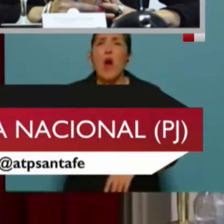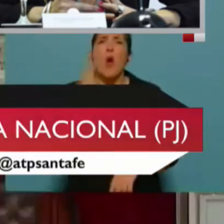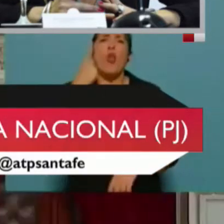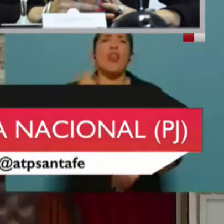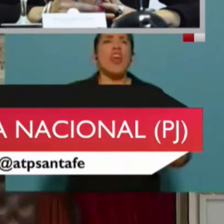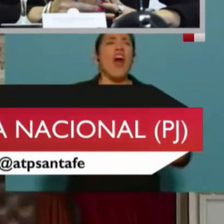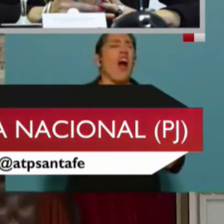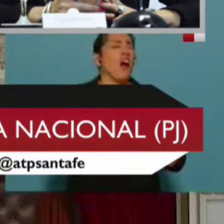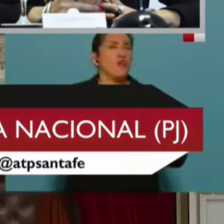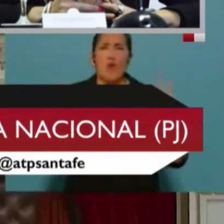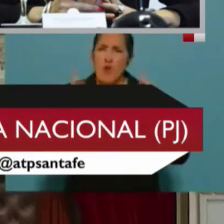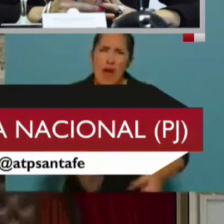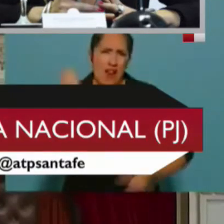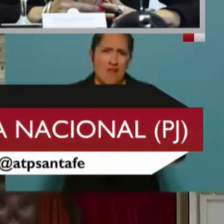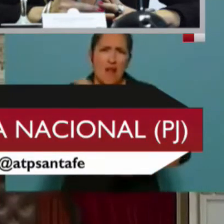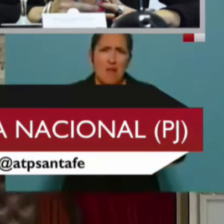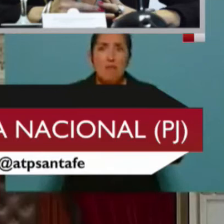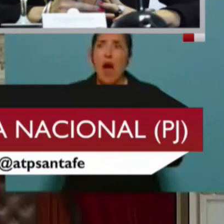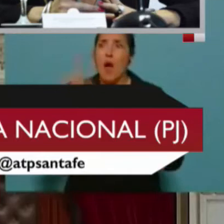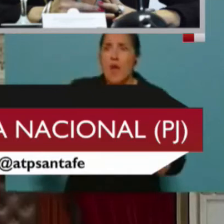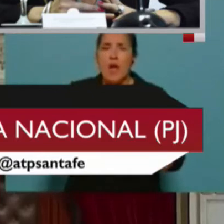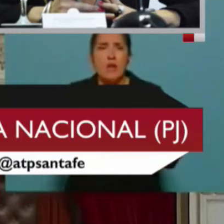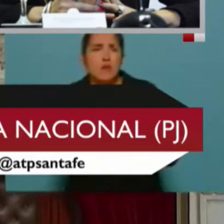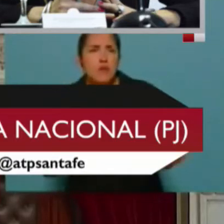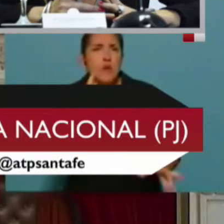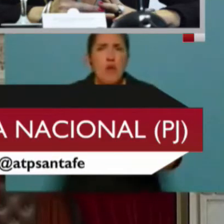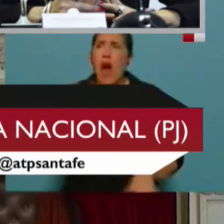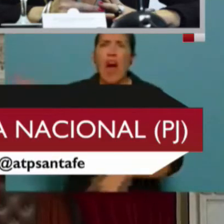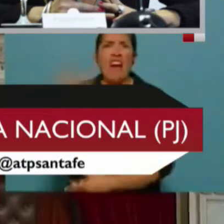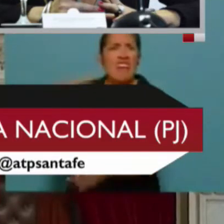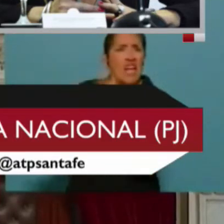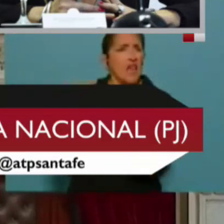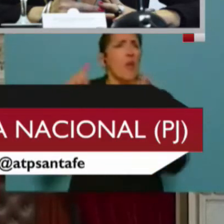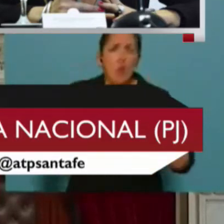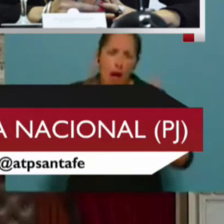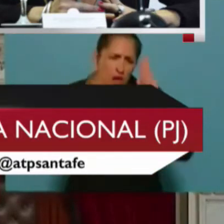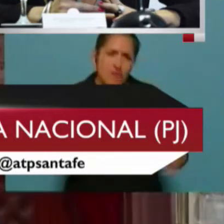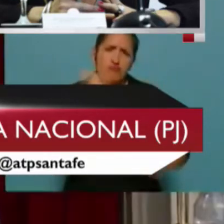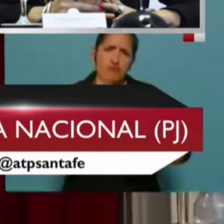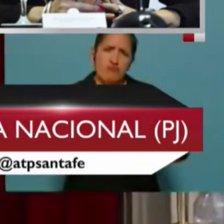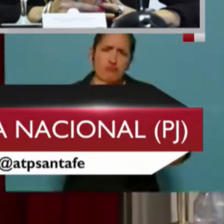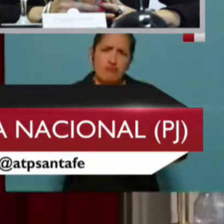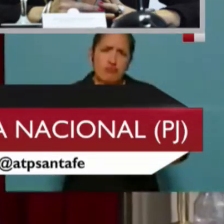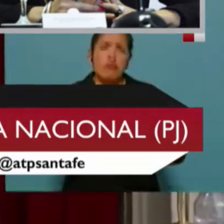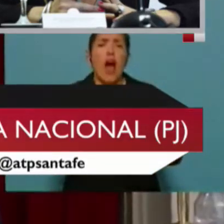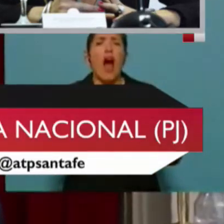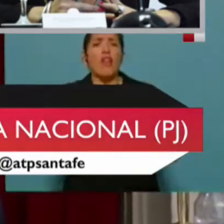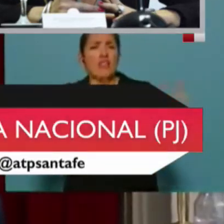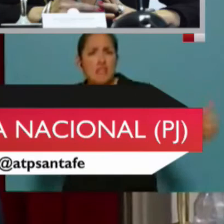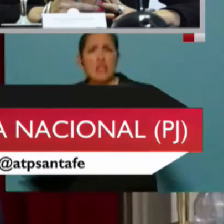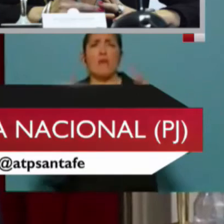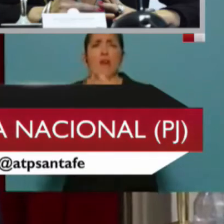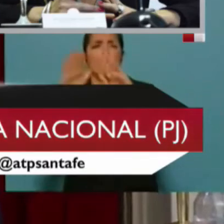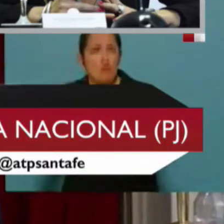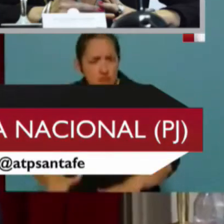cuando ministros de la anterior gestión no renunciaron nunca pese a las irregularidades que se habían cometido,